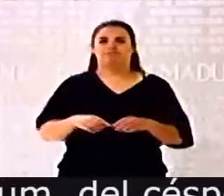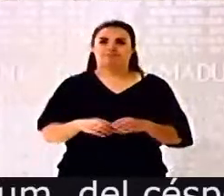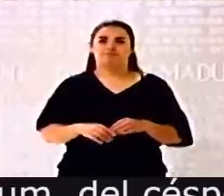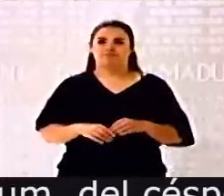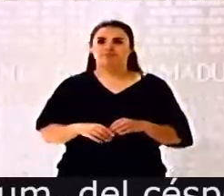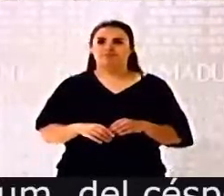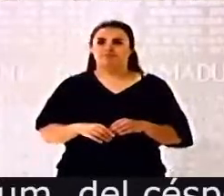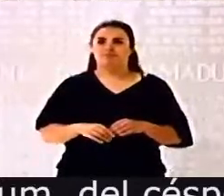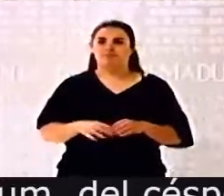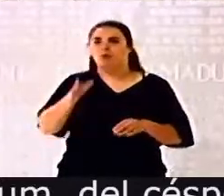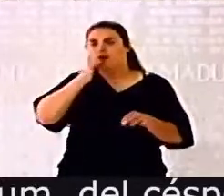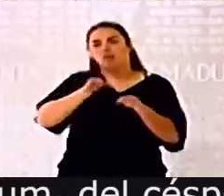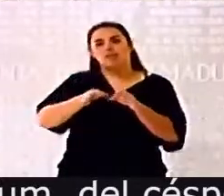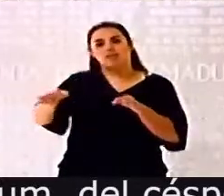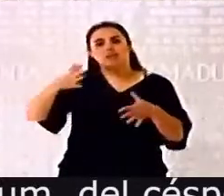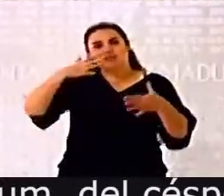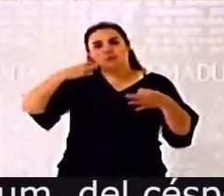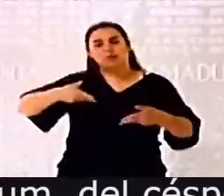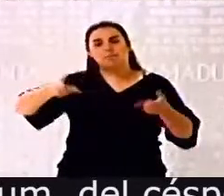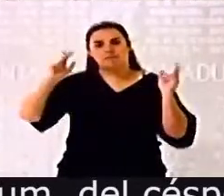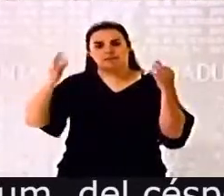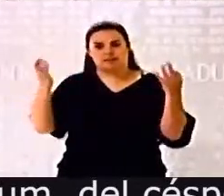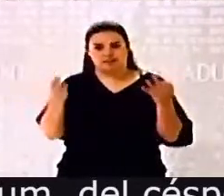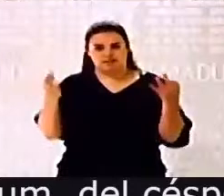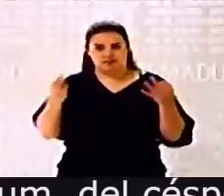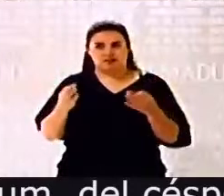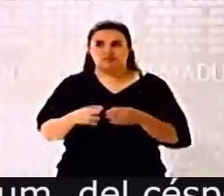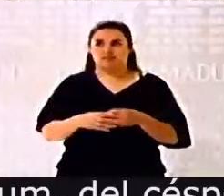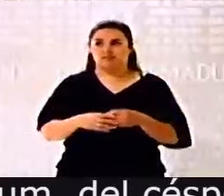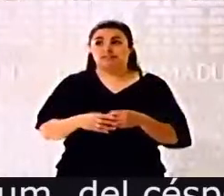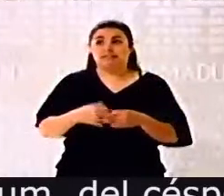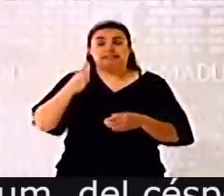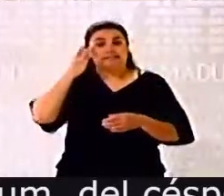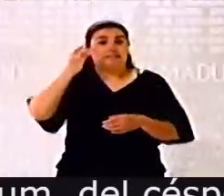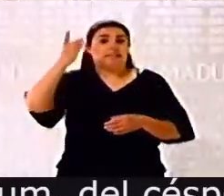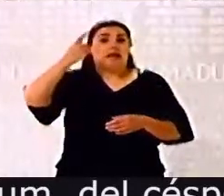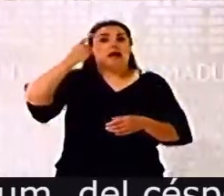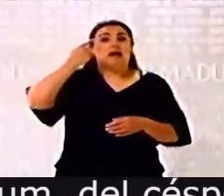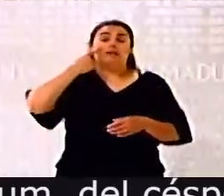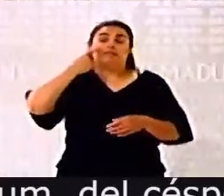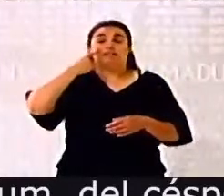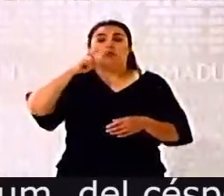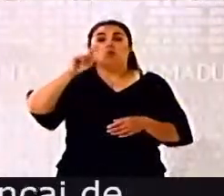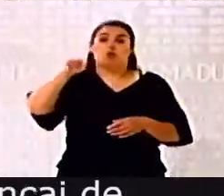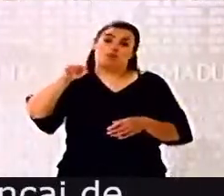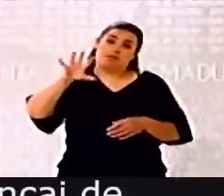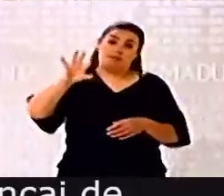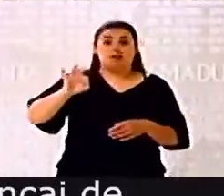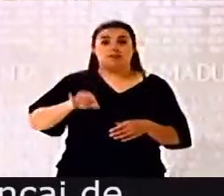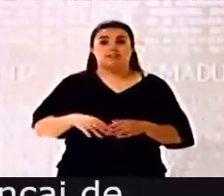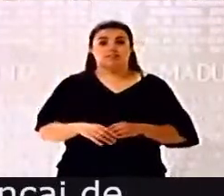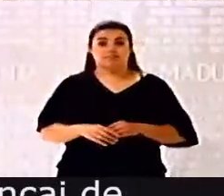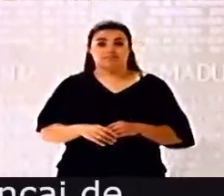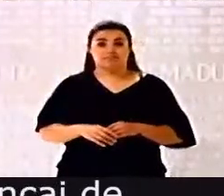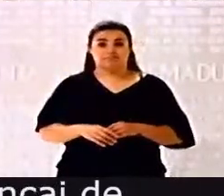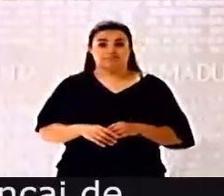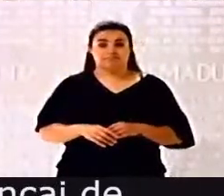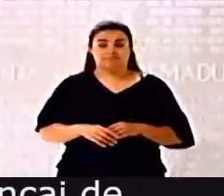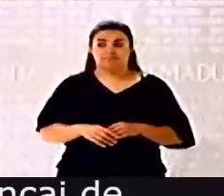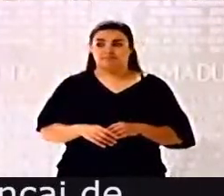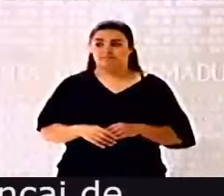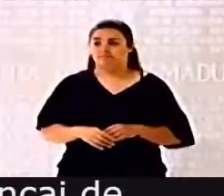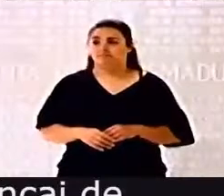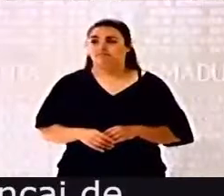que permitir una distancia de seguridad, adivínenlo, de 1,5 metros.